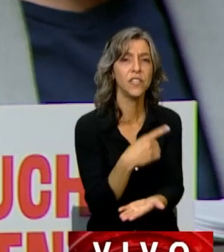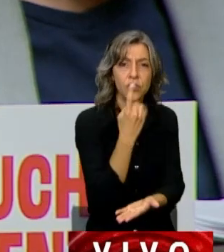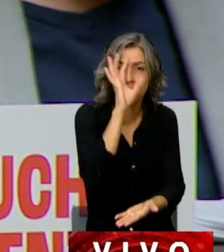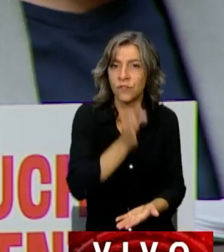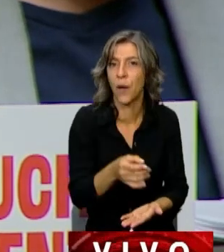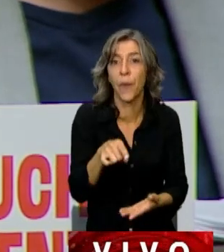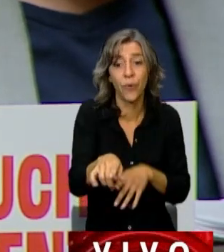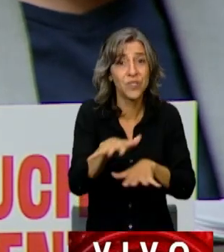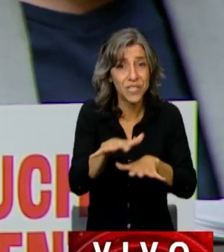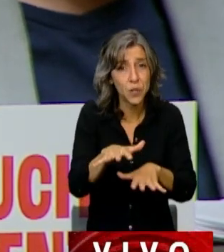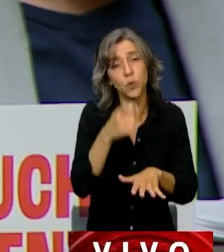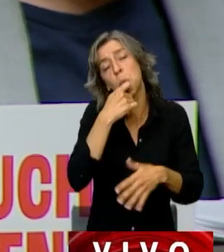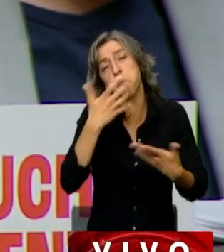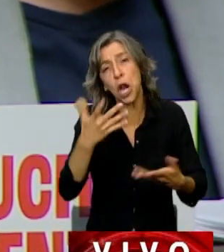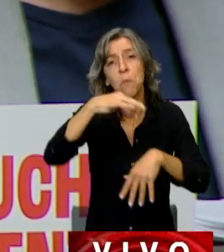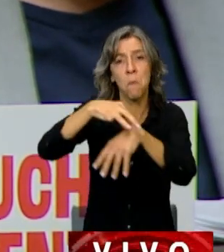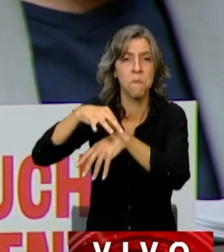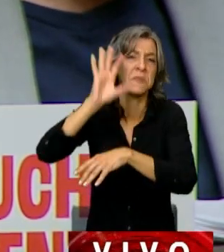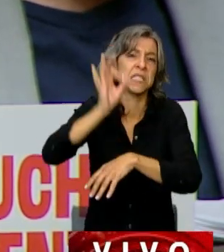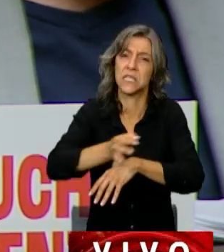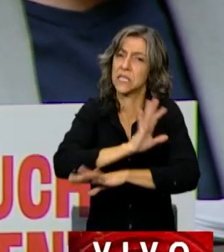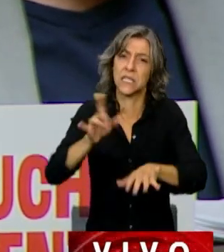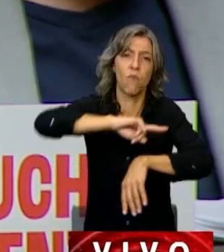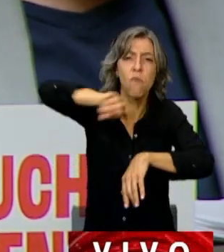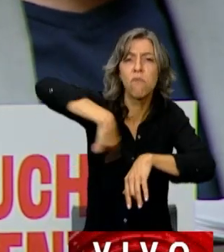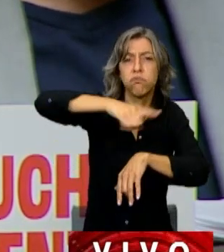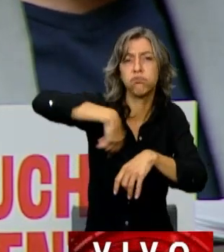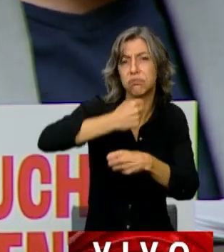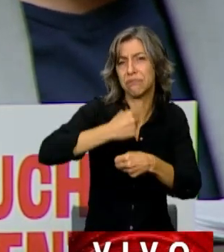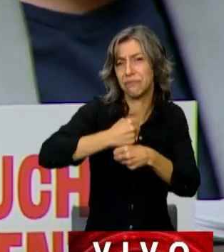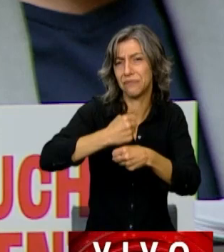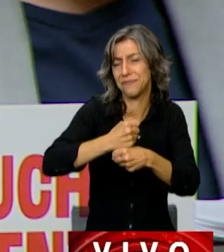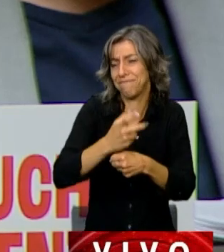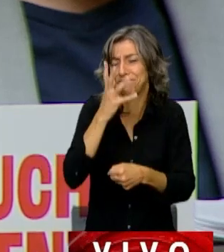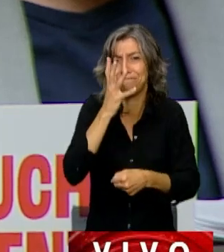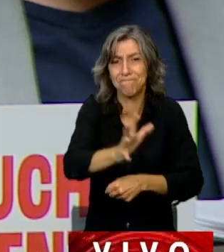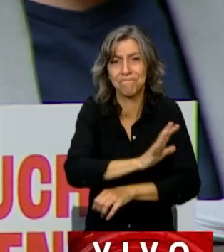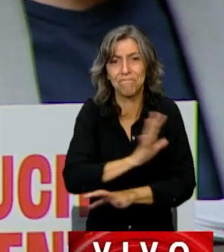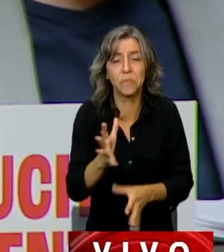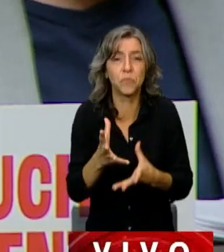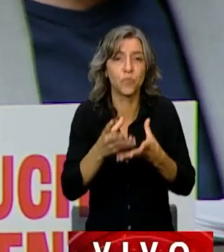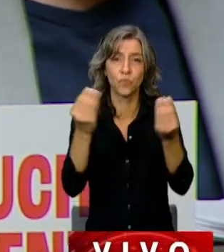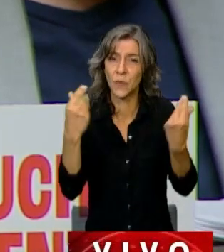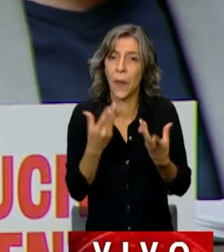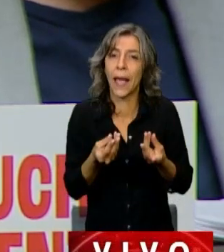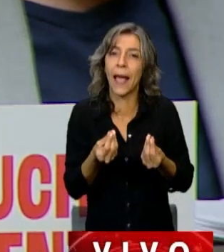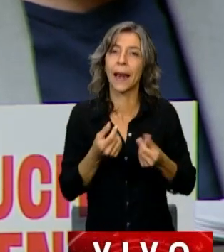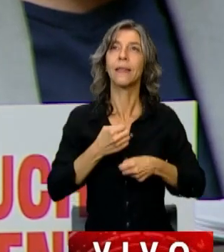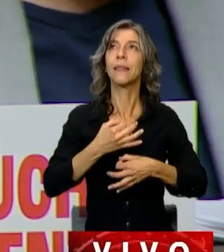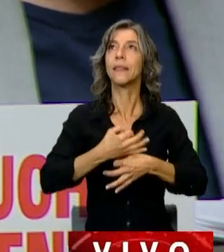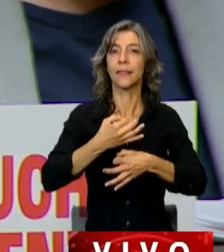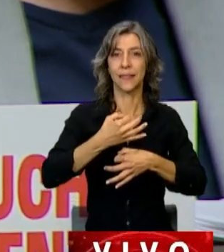insalubridad. Trabajan jornadas extenuantes en condiciones que muchas veces no están garantizadas en lo más